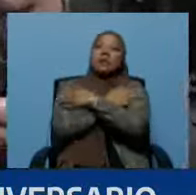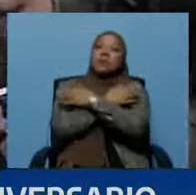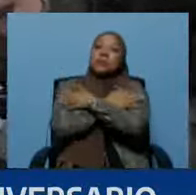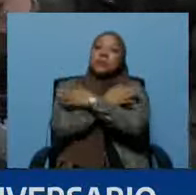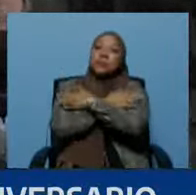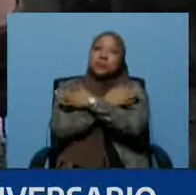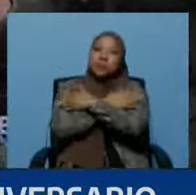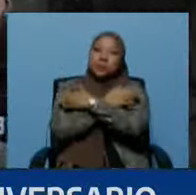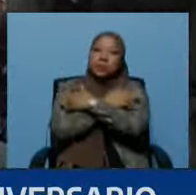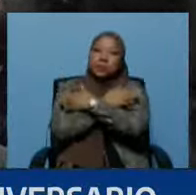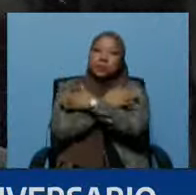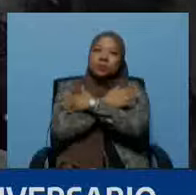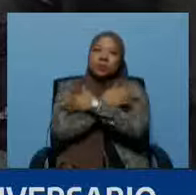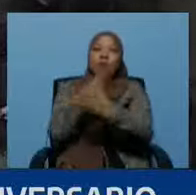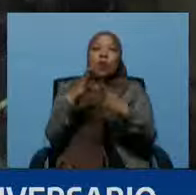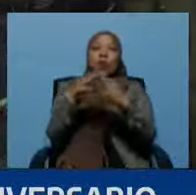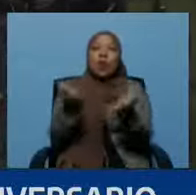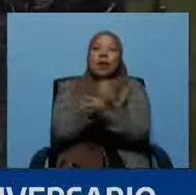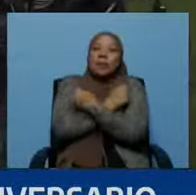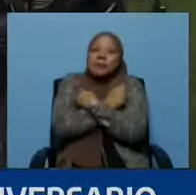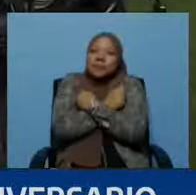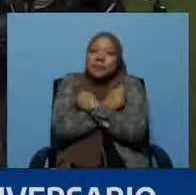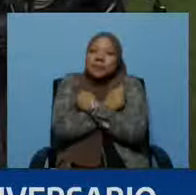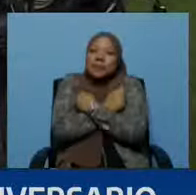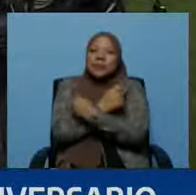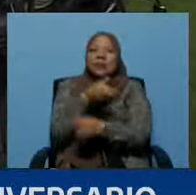Felicitaciones multiplicadas en abrazos.